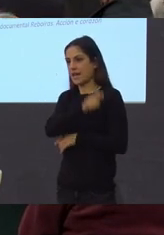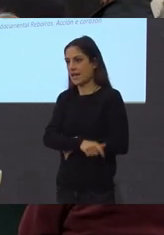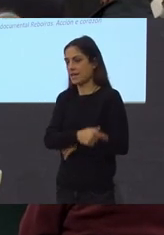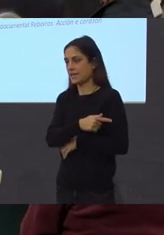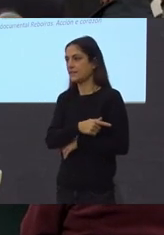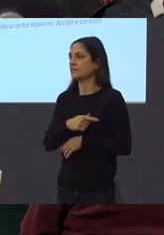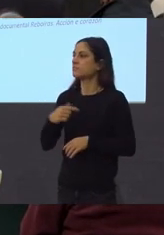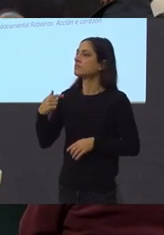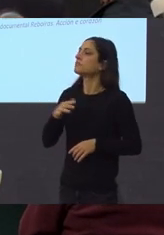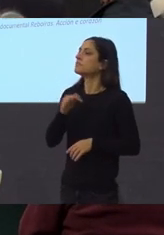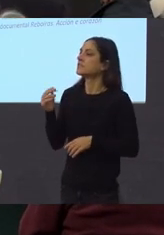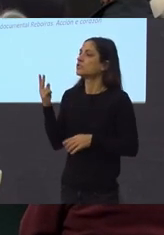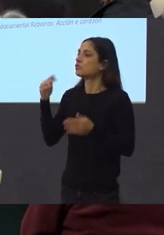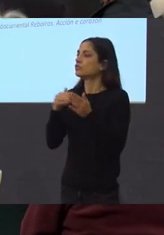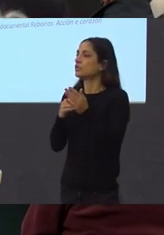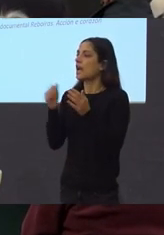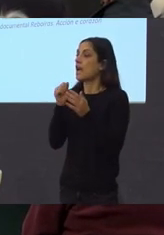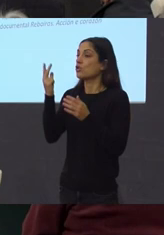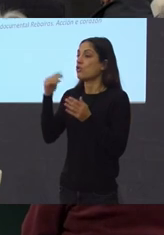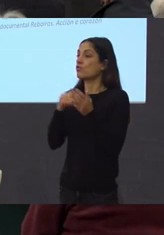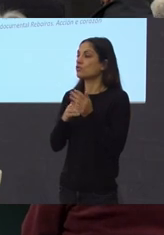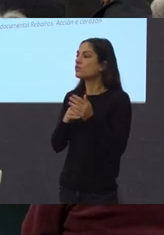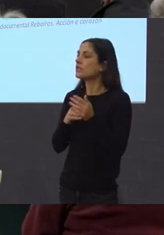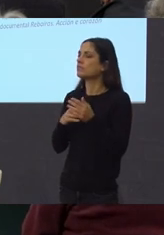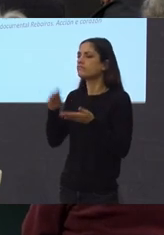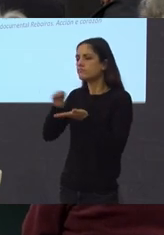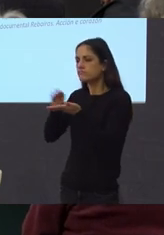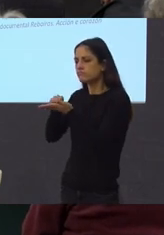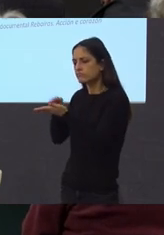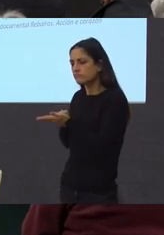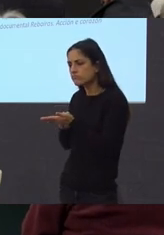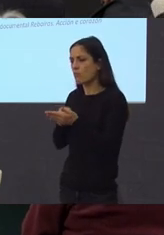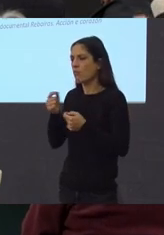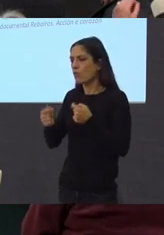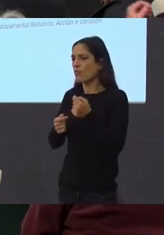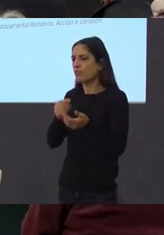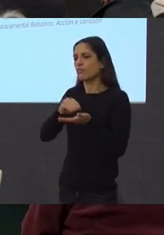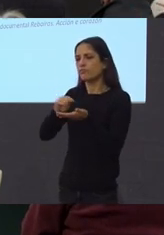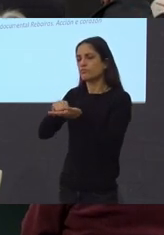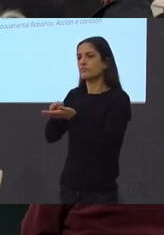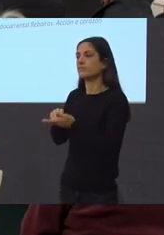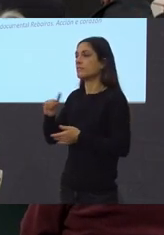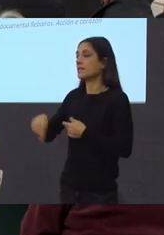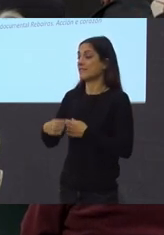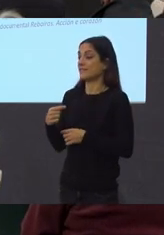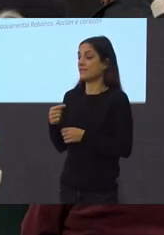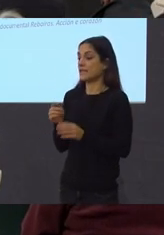no ano 2000, un rei golpe a golpe, Rebeca Quintáns tivo que publicalo baixo un pseudónimo